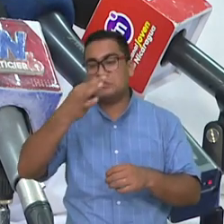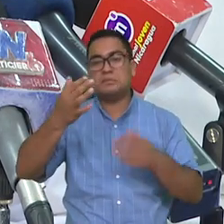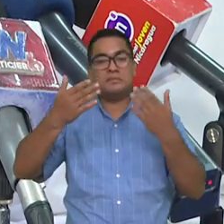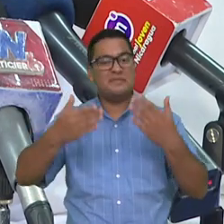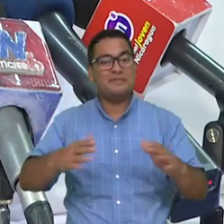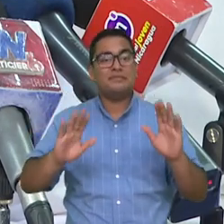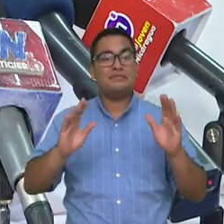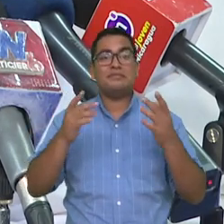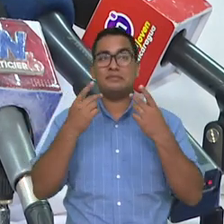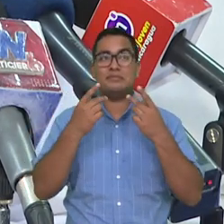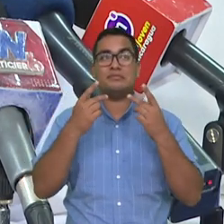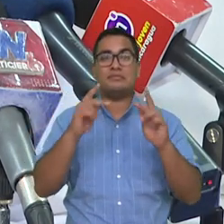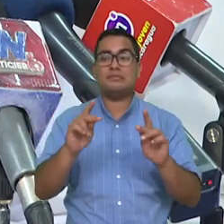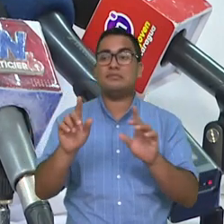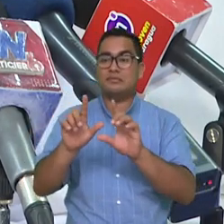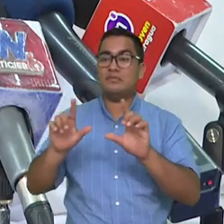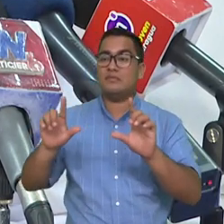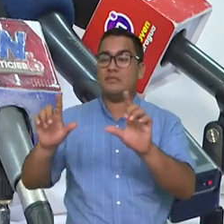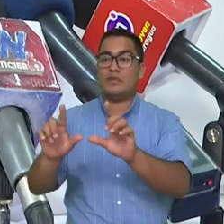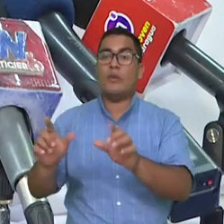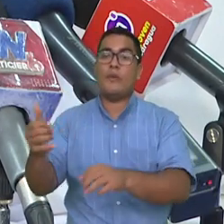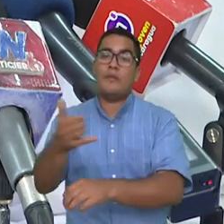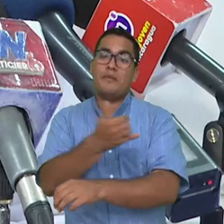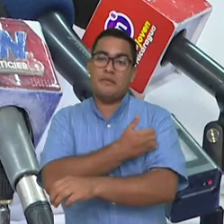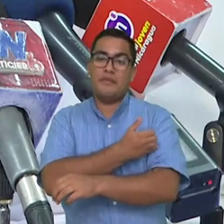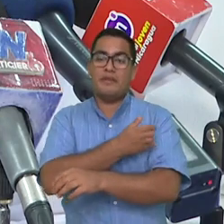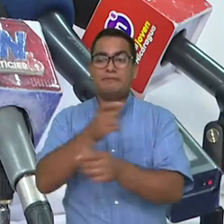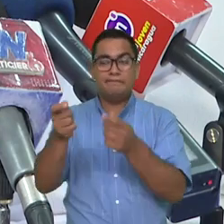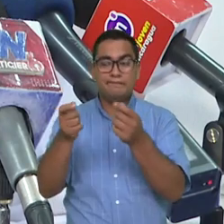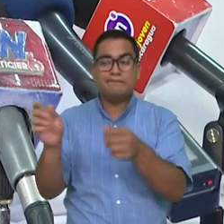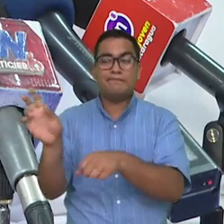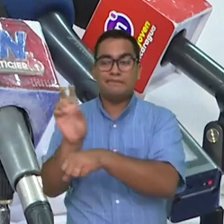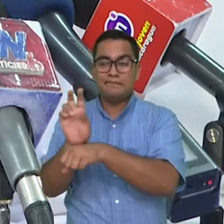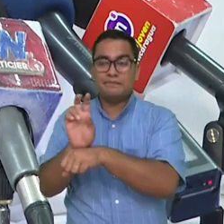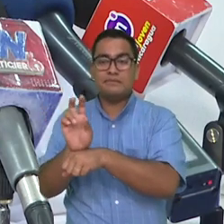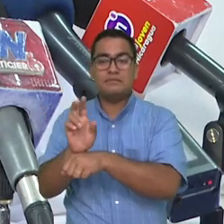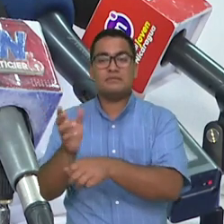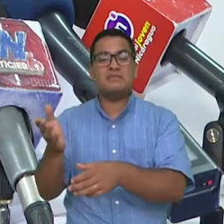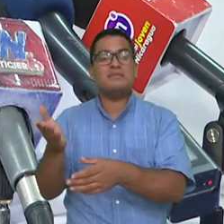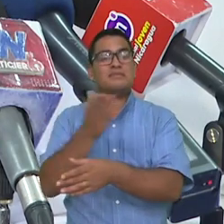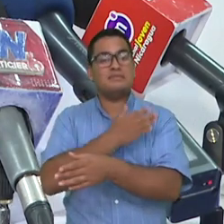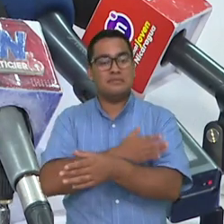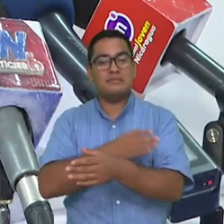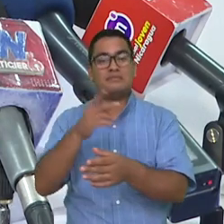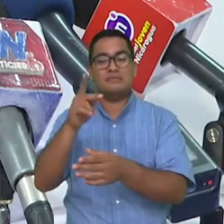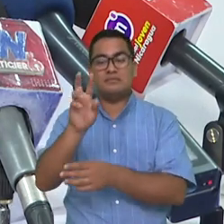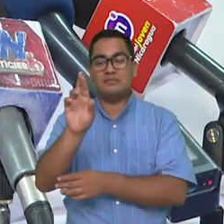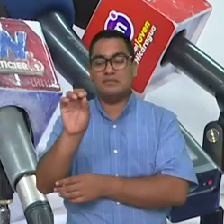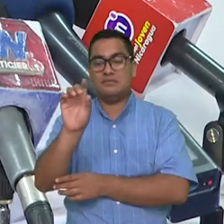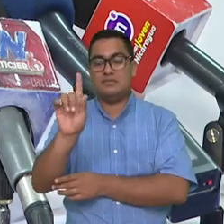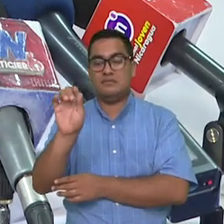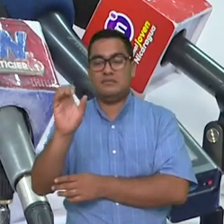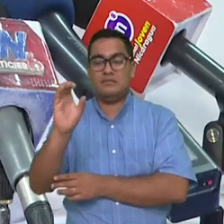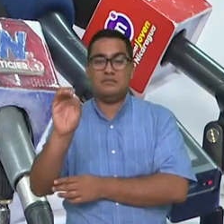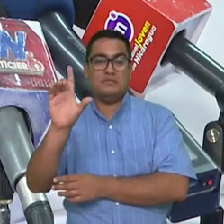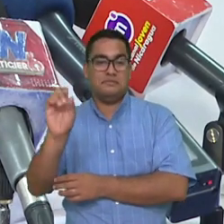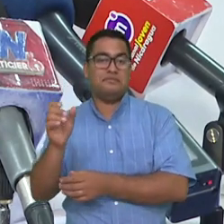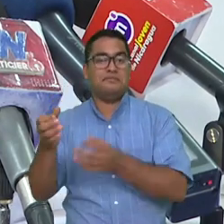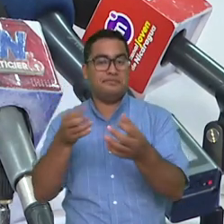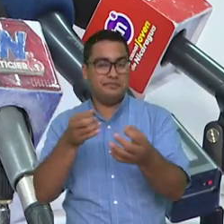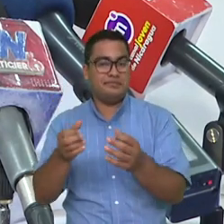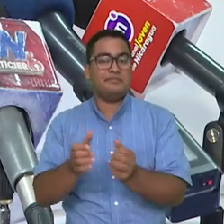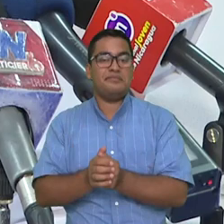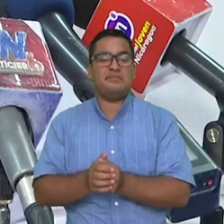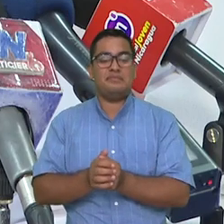encuentra ingresado, pues, para el seguimiento y manejo, que así como lo hemos establecido en el protocolo. En este momento